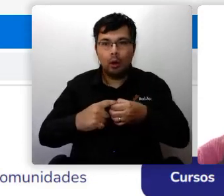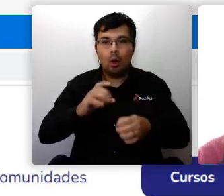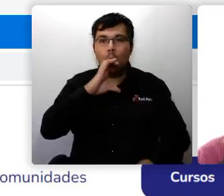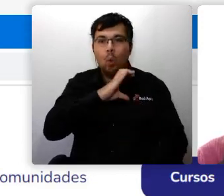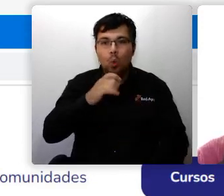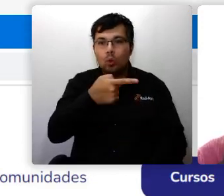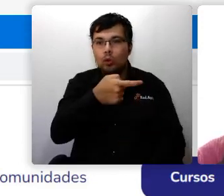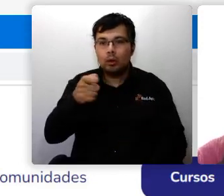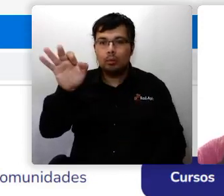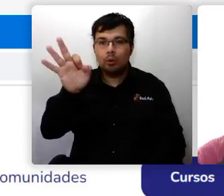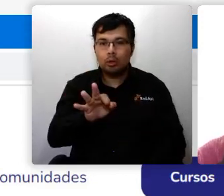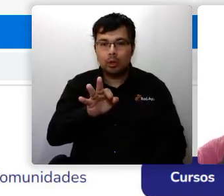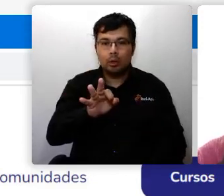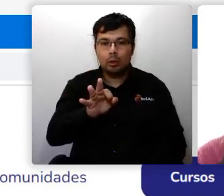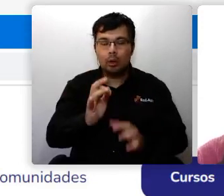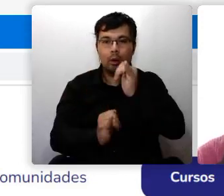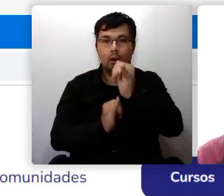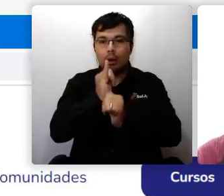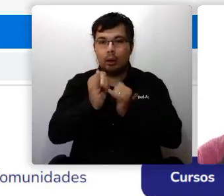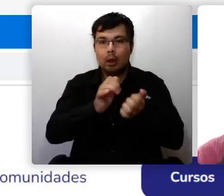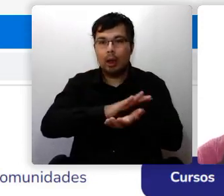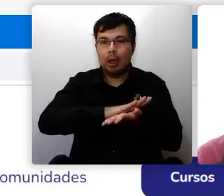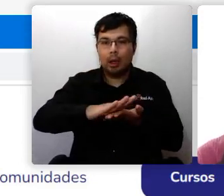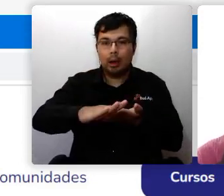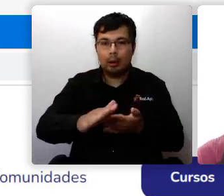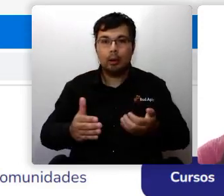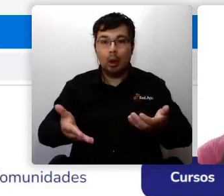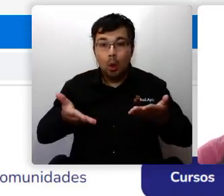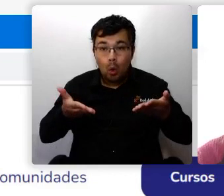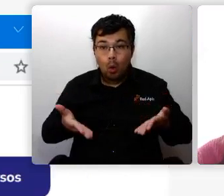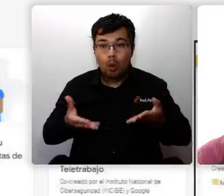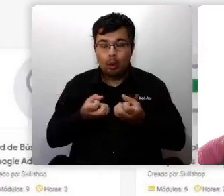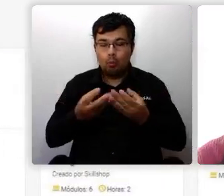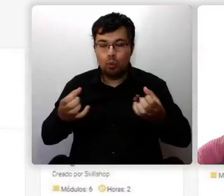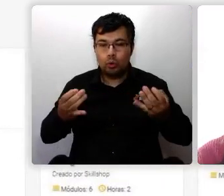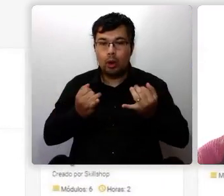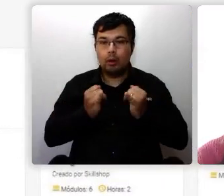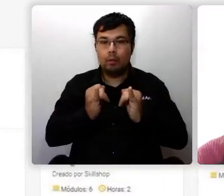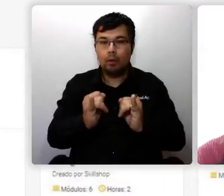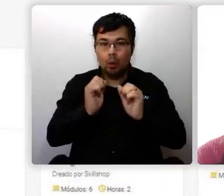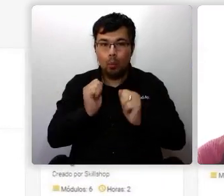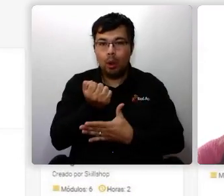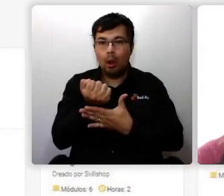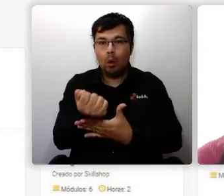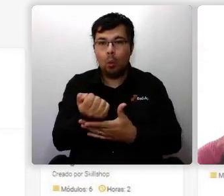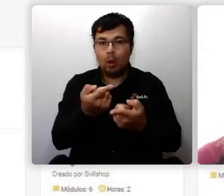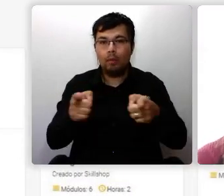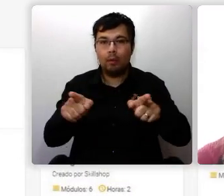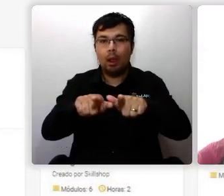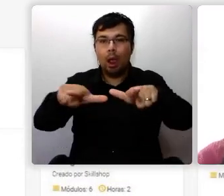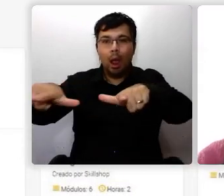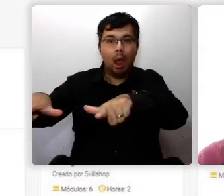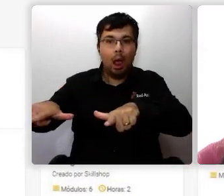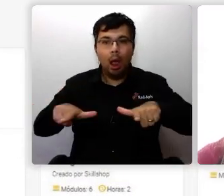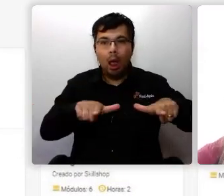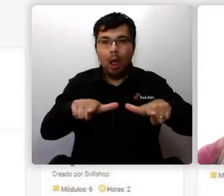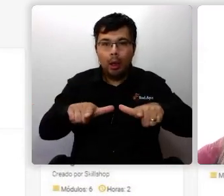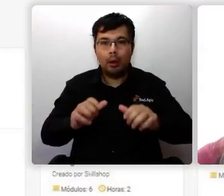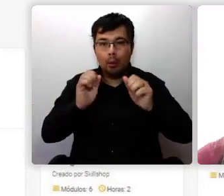que hoy día tiene una cantidad importante de información y de distintas áreas que nos pueden servir en nuestro día. También está